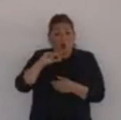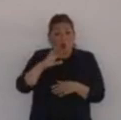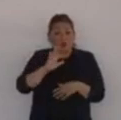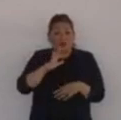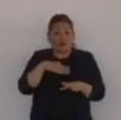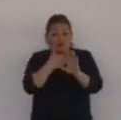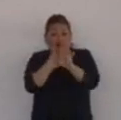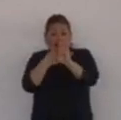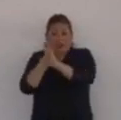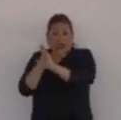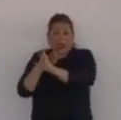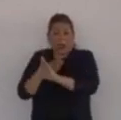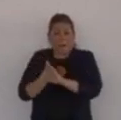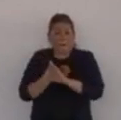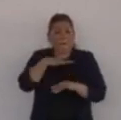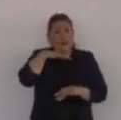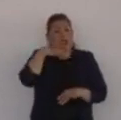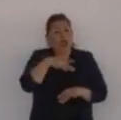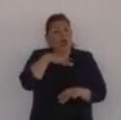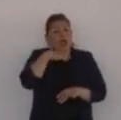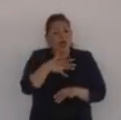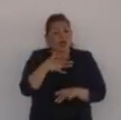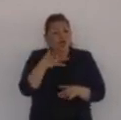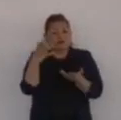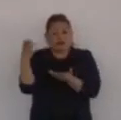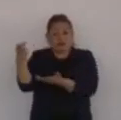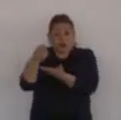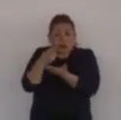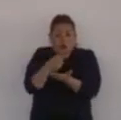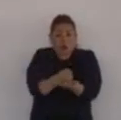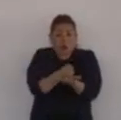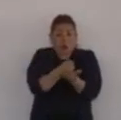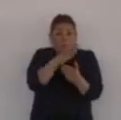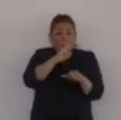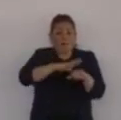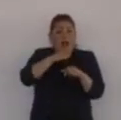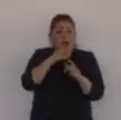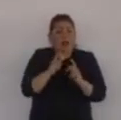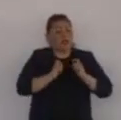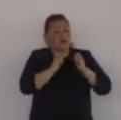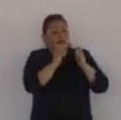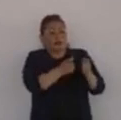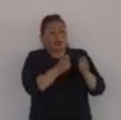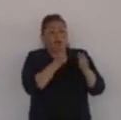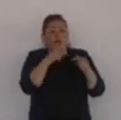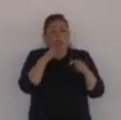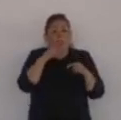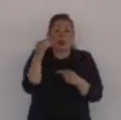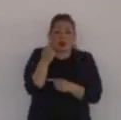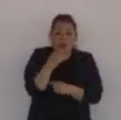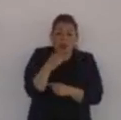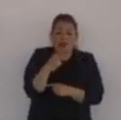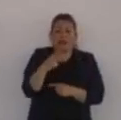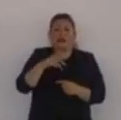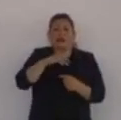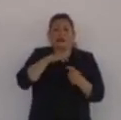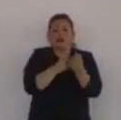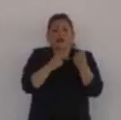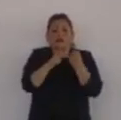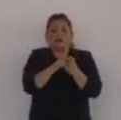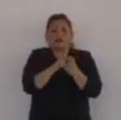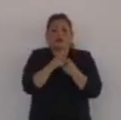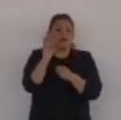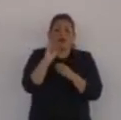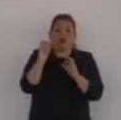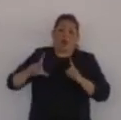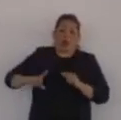la corrupción, porque hoy se dedican los recursos al que más lo necesita y el recurso es para el pueblo, no para